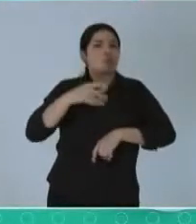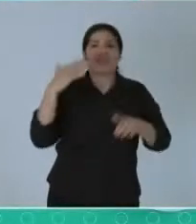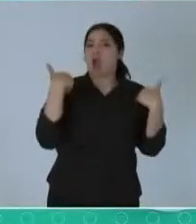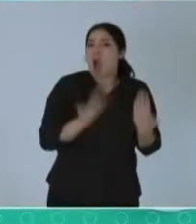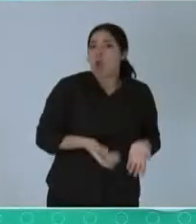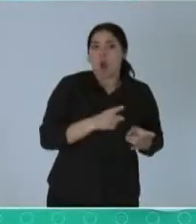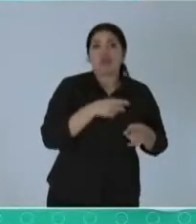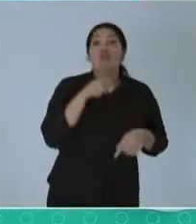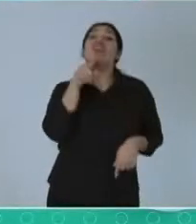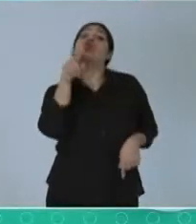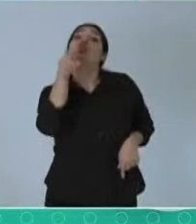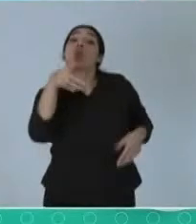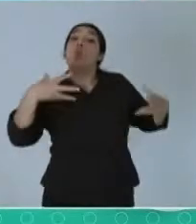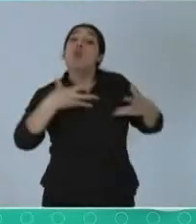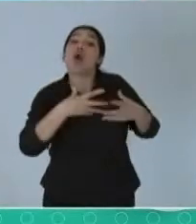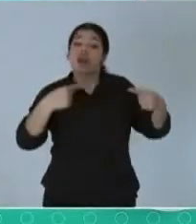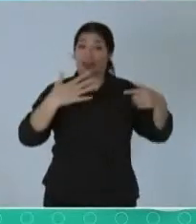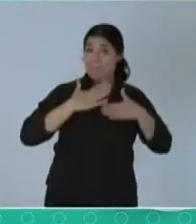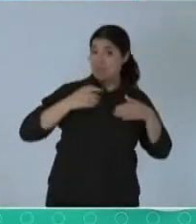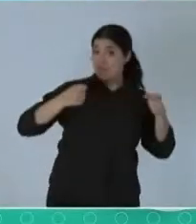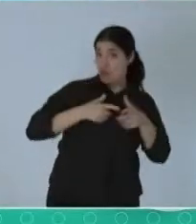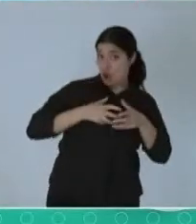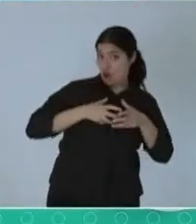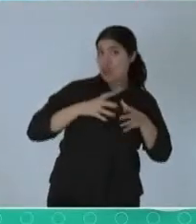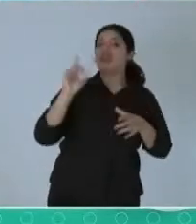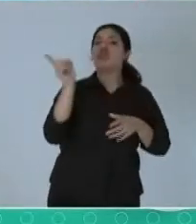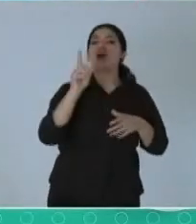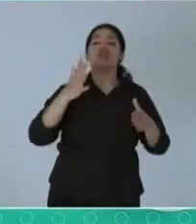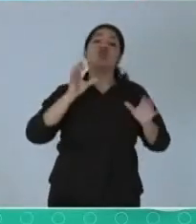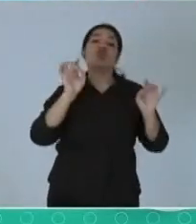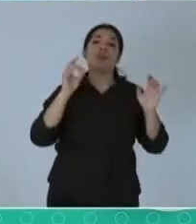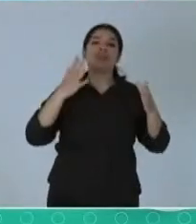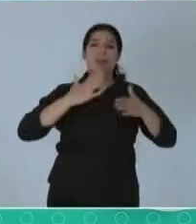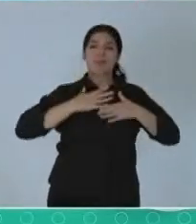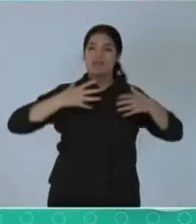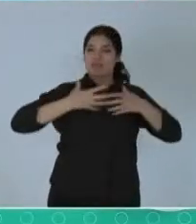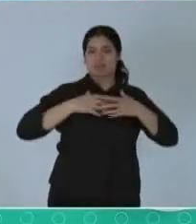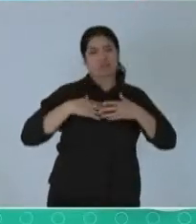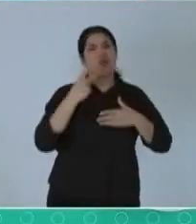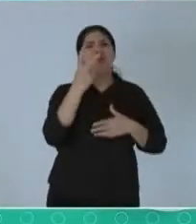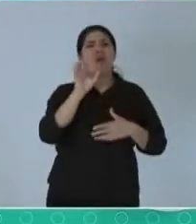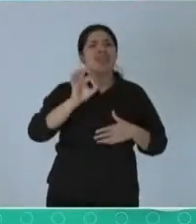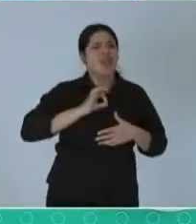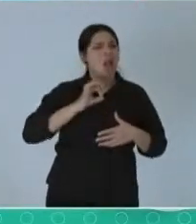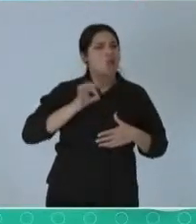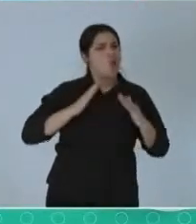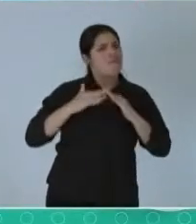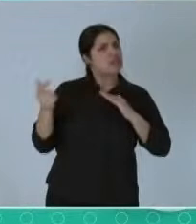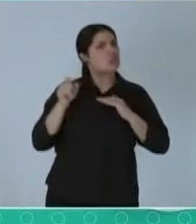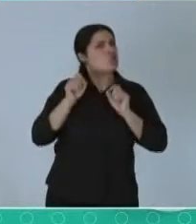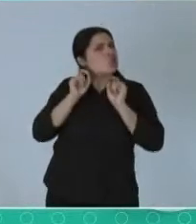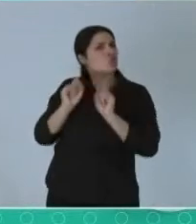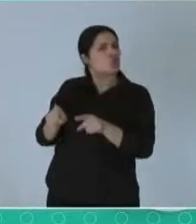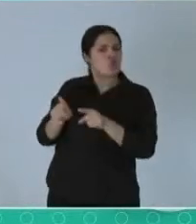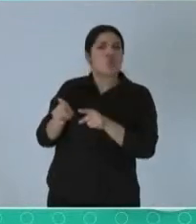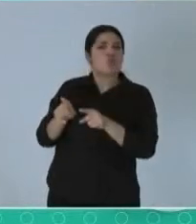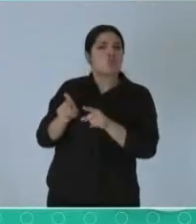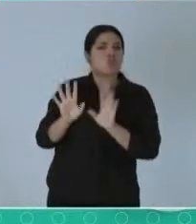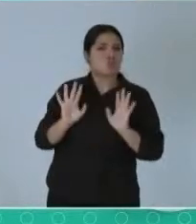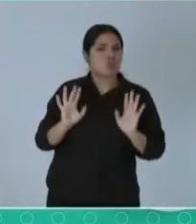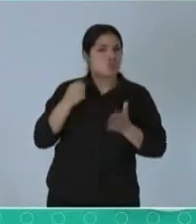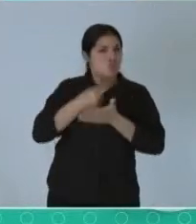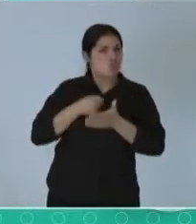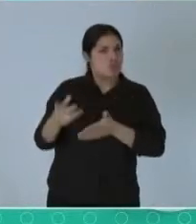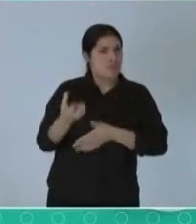bloque y de mi Bloque con lo cual no es que fue solo tu espacio político fue una lucha de 20 años de los vecinos Pero además si todos coincidimos con el